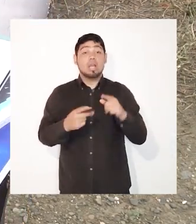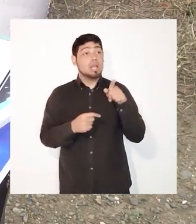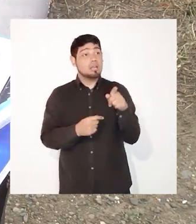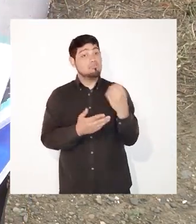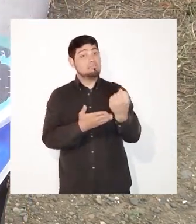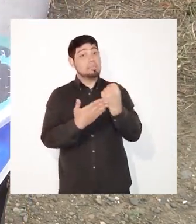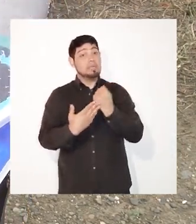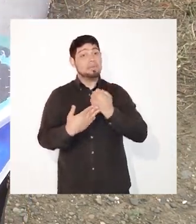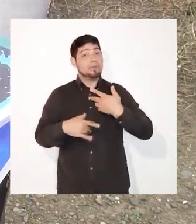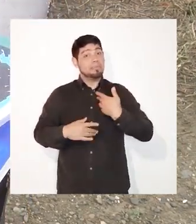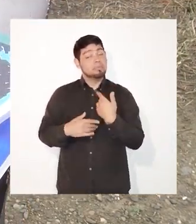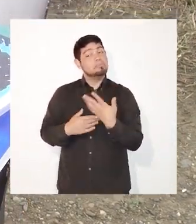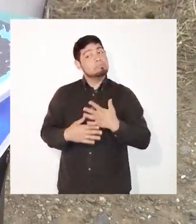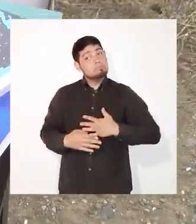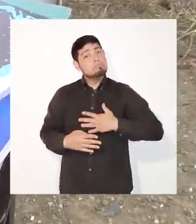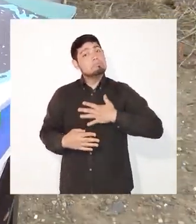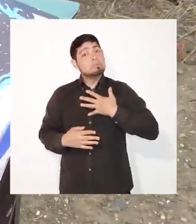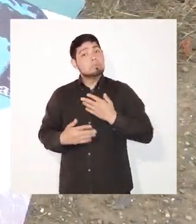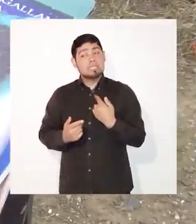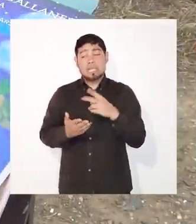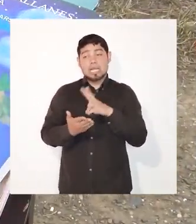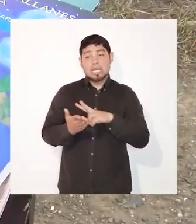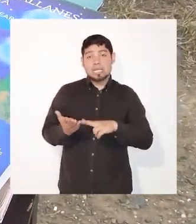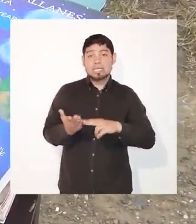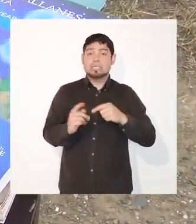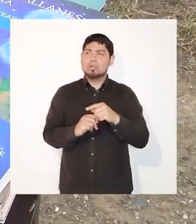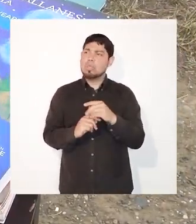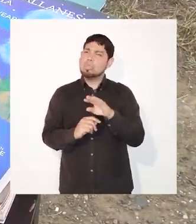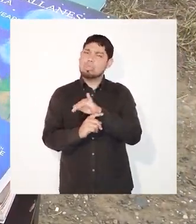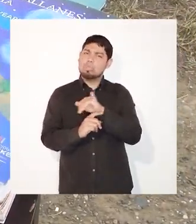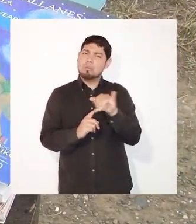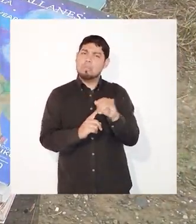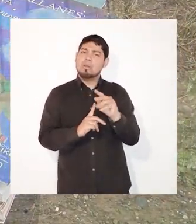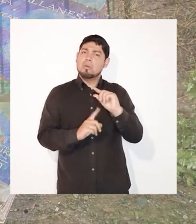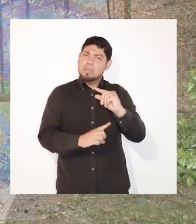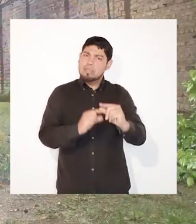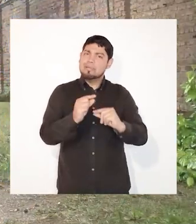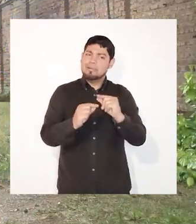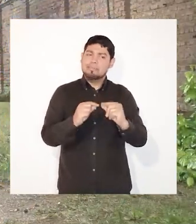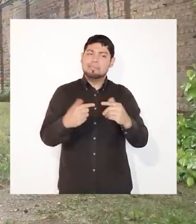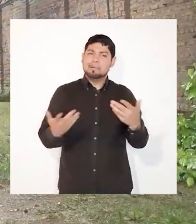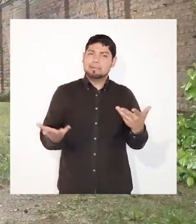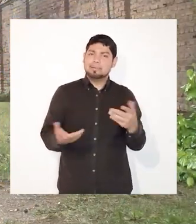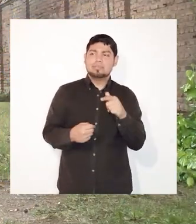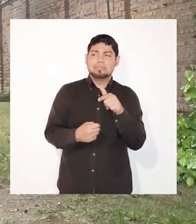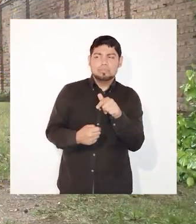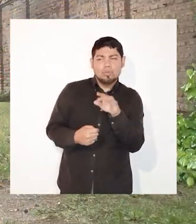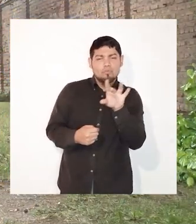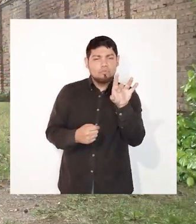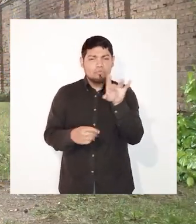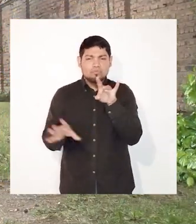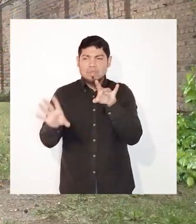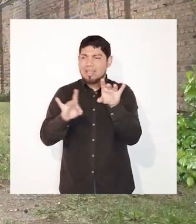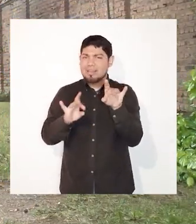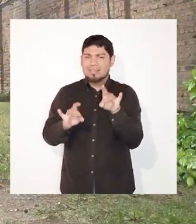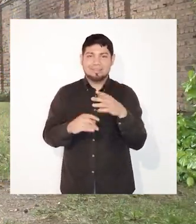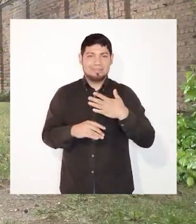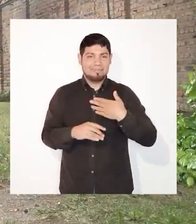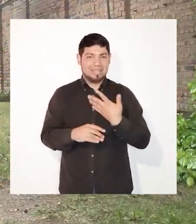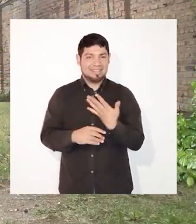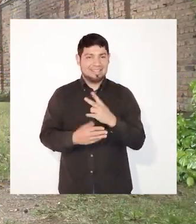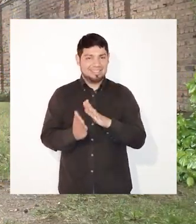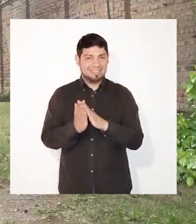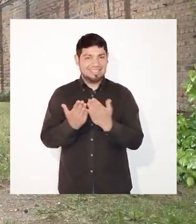me estimuló a leer y luego sabían de mi gusto por los libros, me fueron regalando libros hasta que